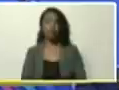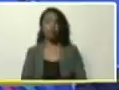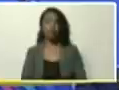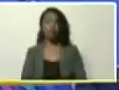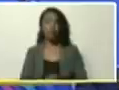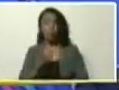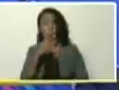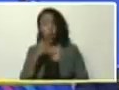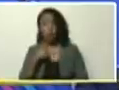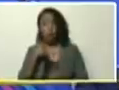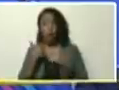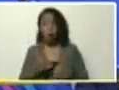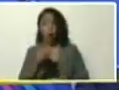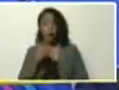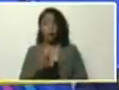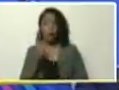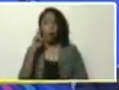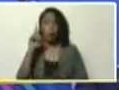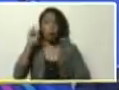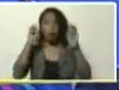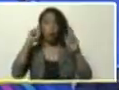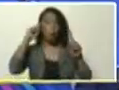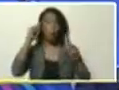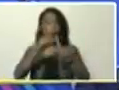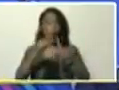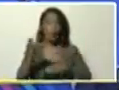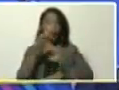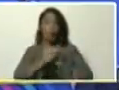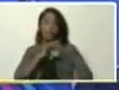Bueno, yo le planteo un reto, señor gobernador.